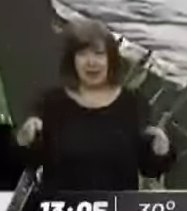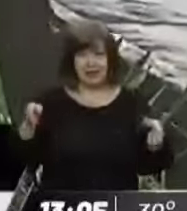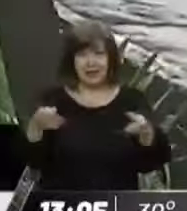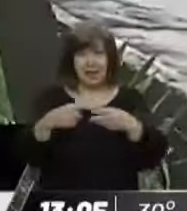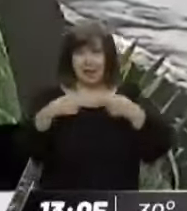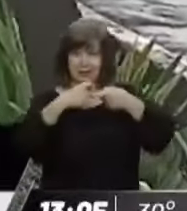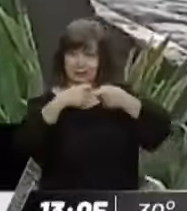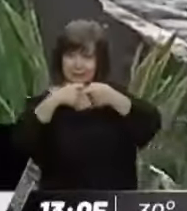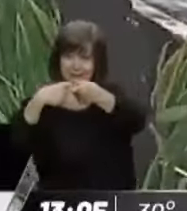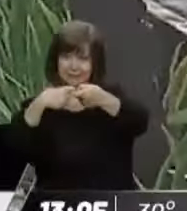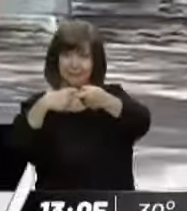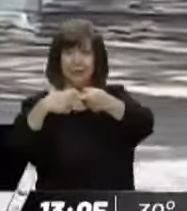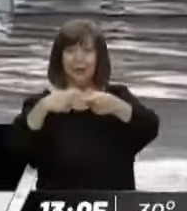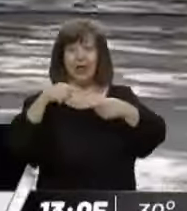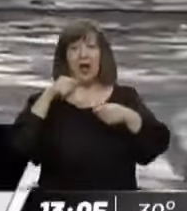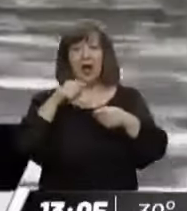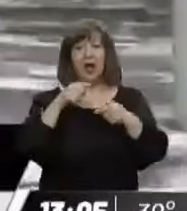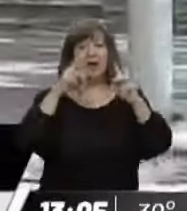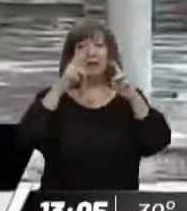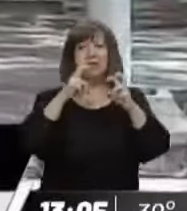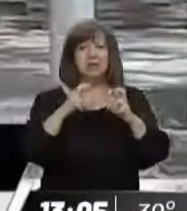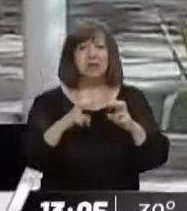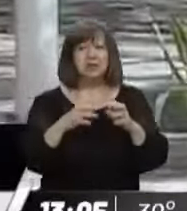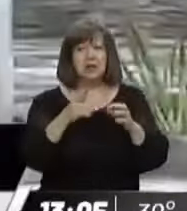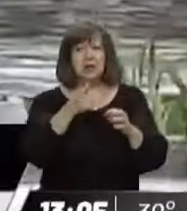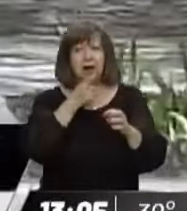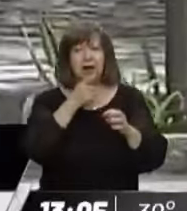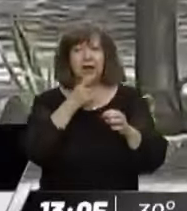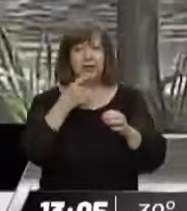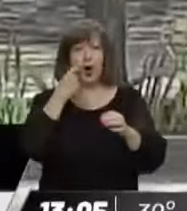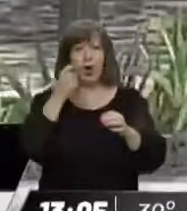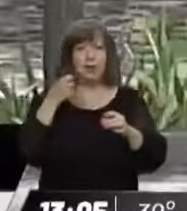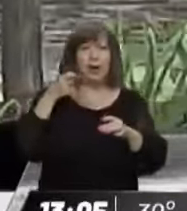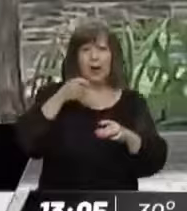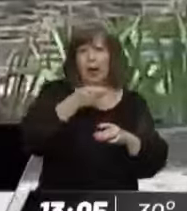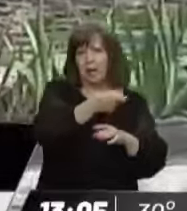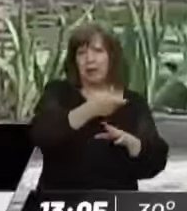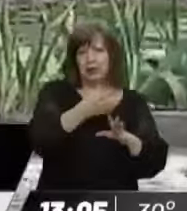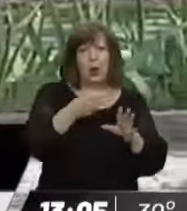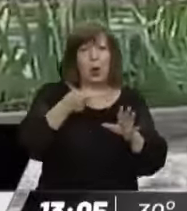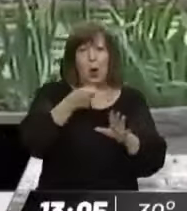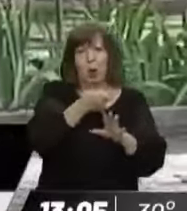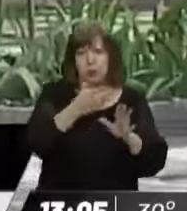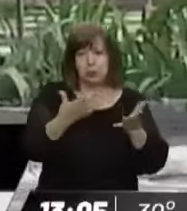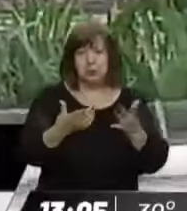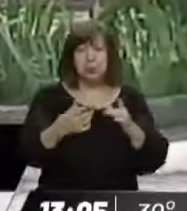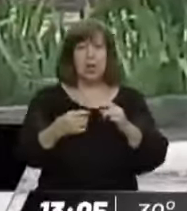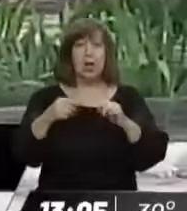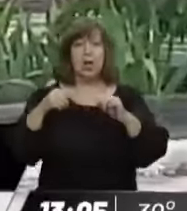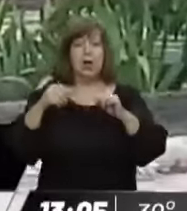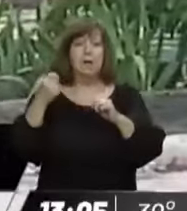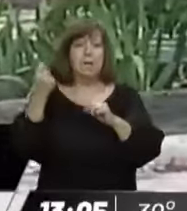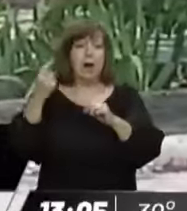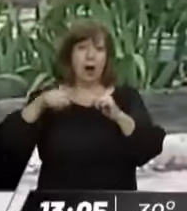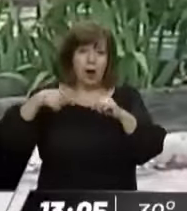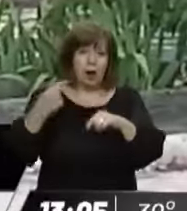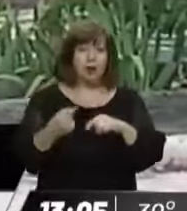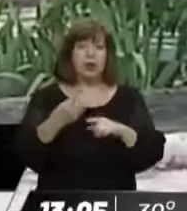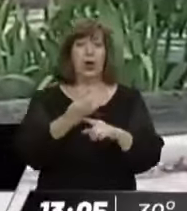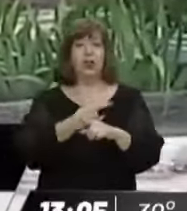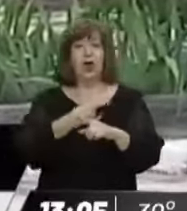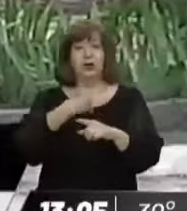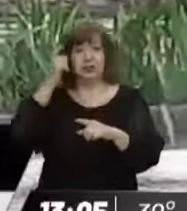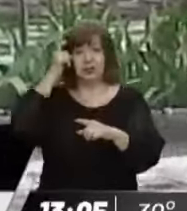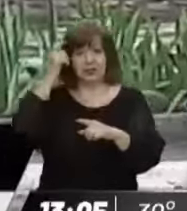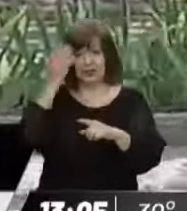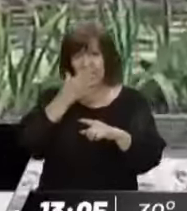una mujer muerta que finalmente ahora se investiga por femicidio, pero hubo otro a principios de año. El primer femicidio del año que ocurrió en San Carlos cuando